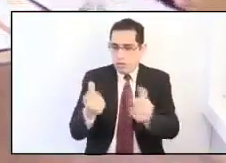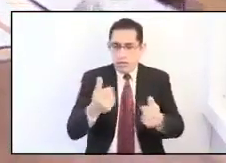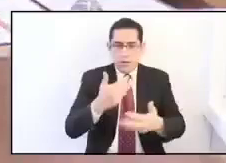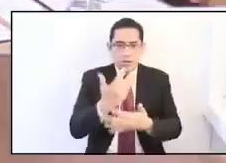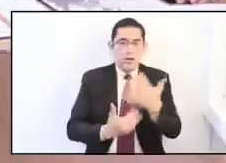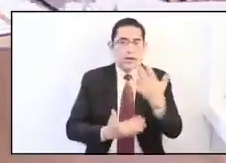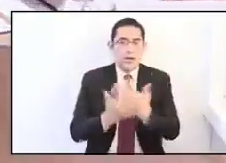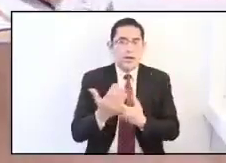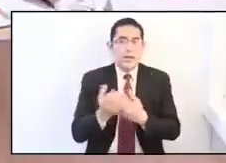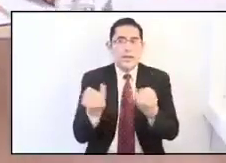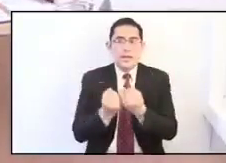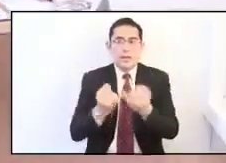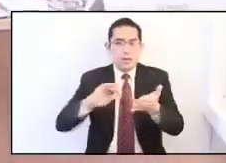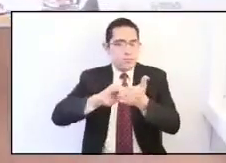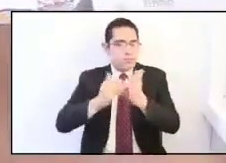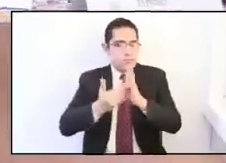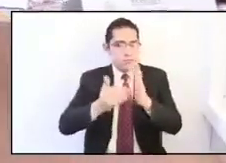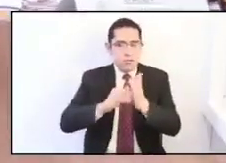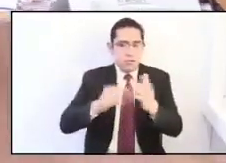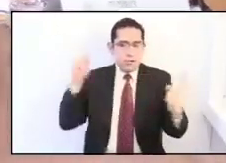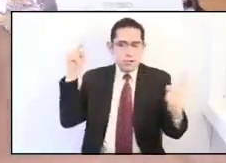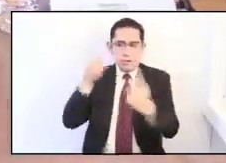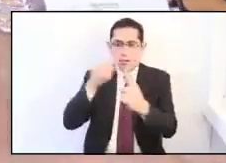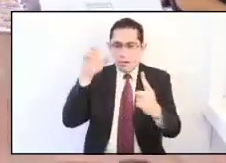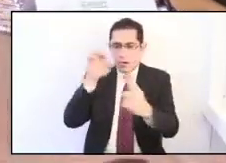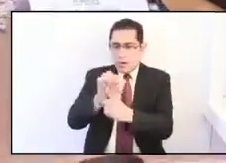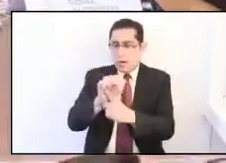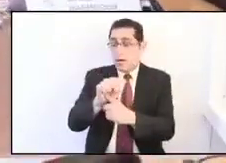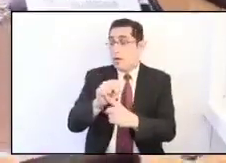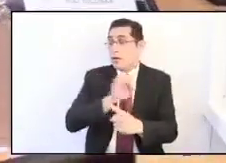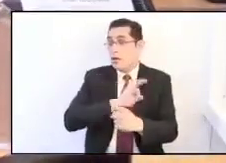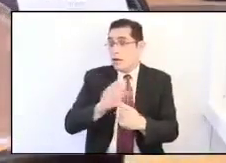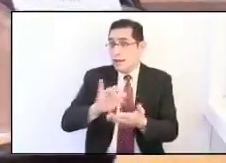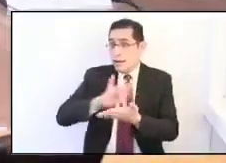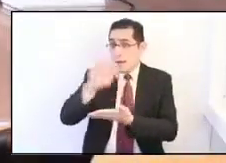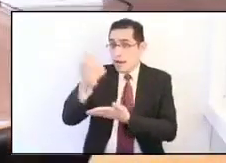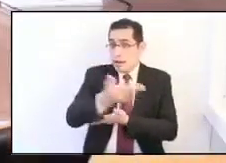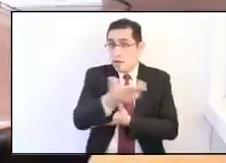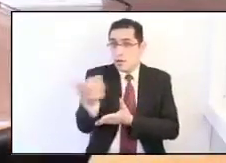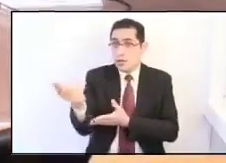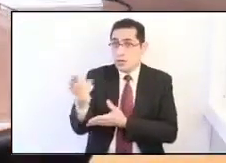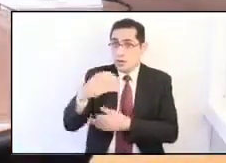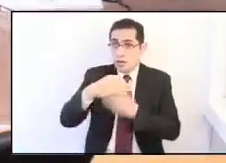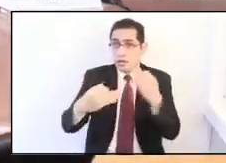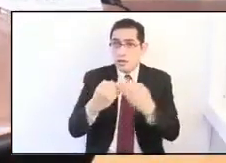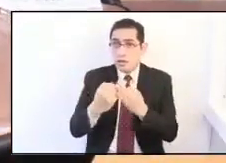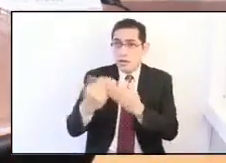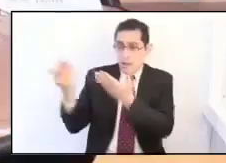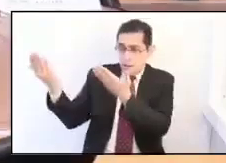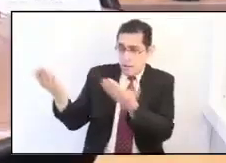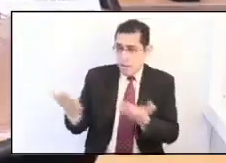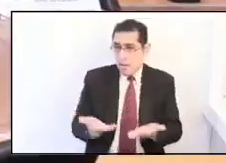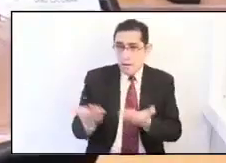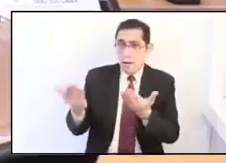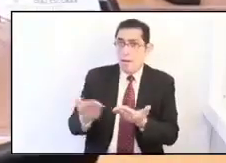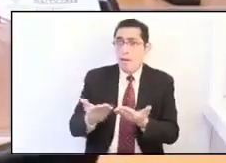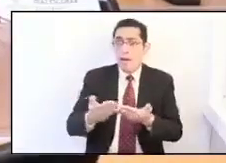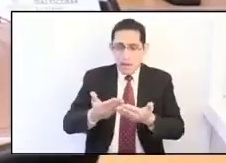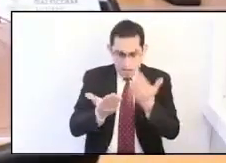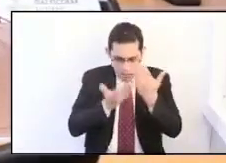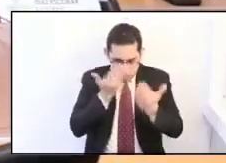generales y específicos. Asimismo, y agradeciendo el tiempo que se tomaron todas y todos para imponerse del contenido del